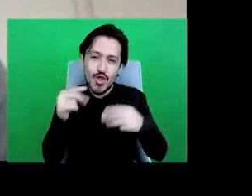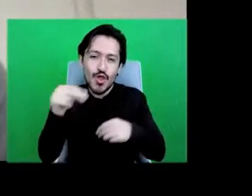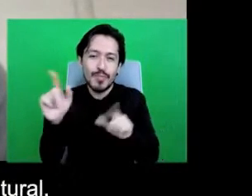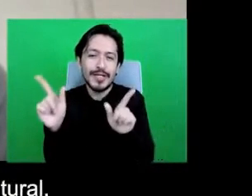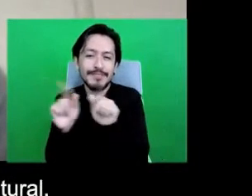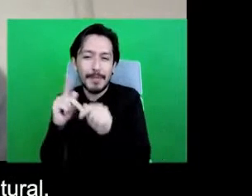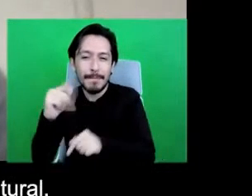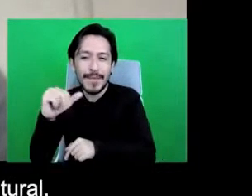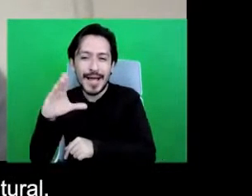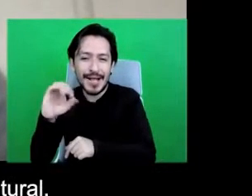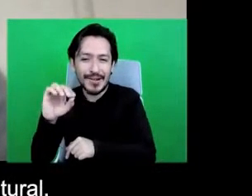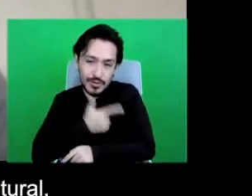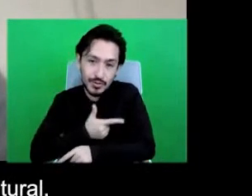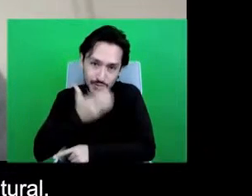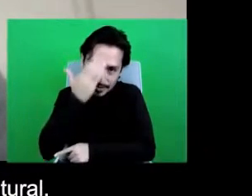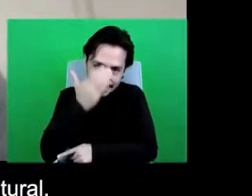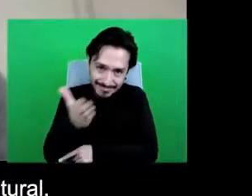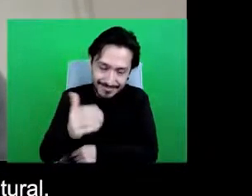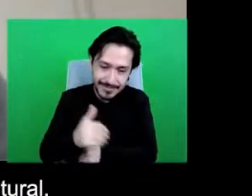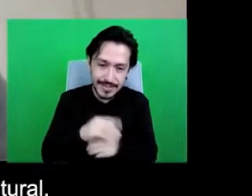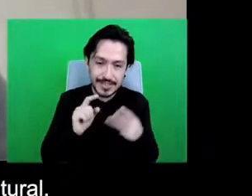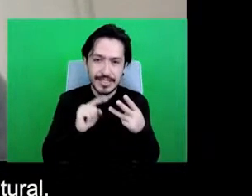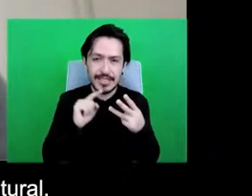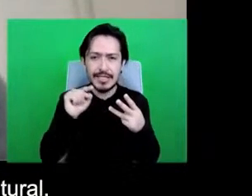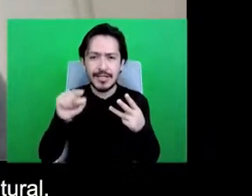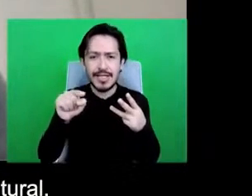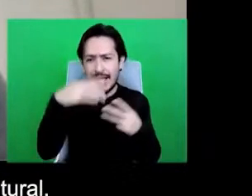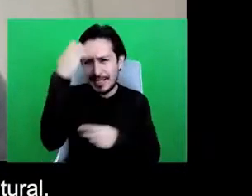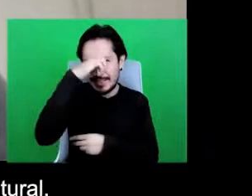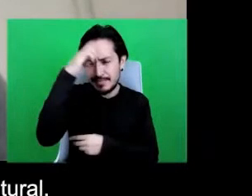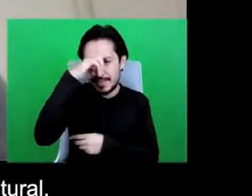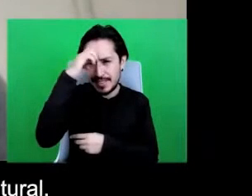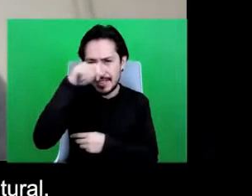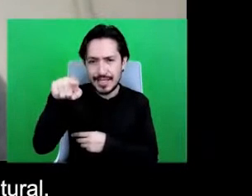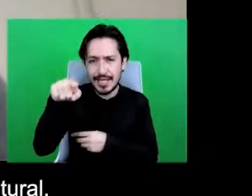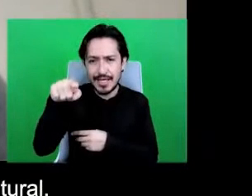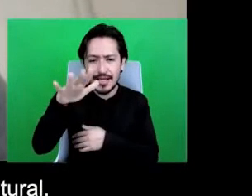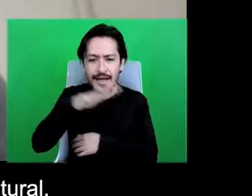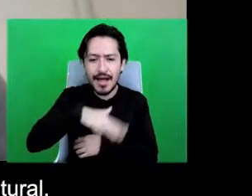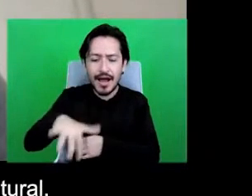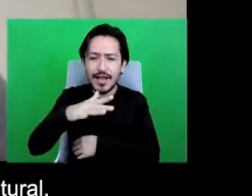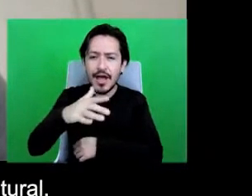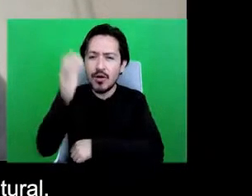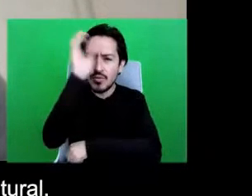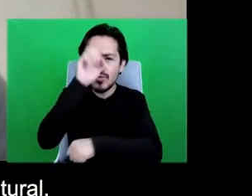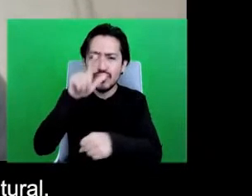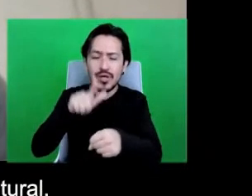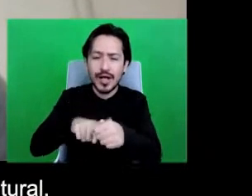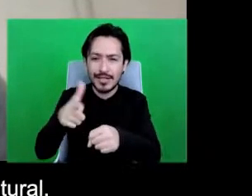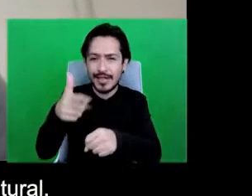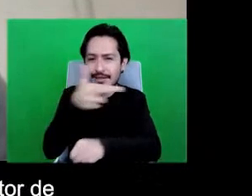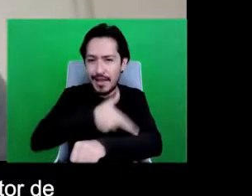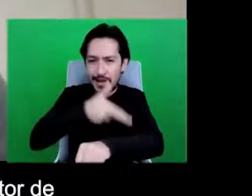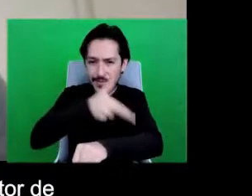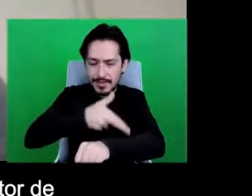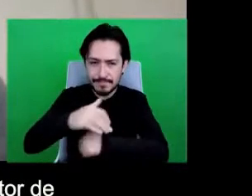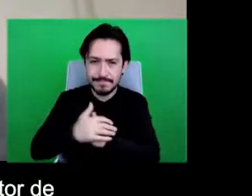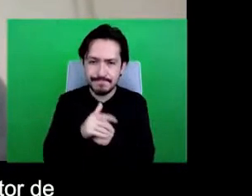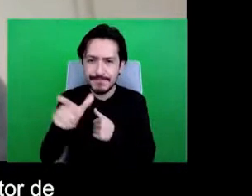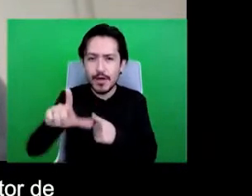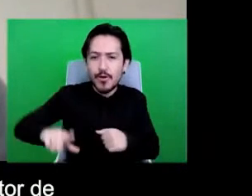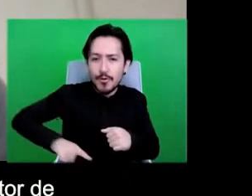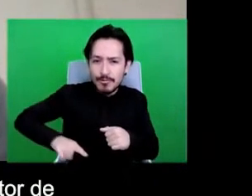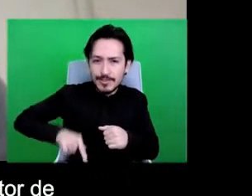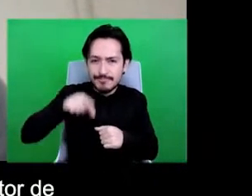presentarte, que tiene 21 años de experiencia en gestión cultural, trabajando en el ámbito ciudadano y gubernamental. En este